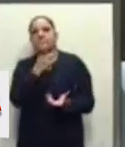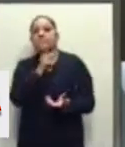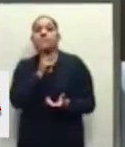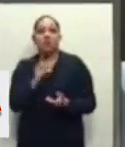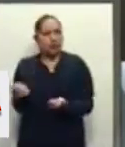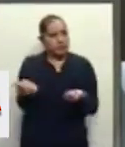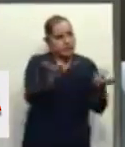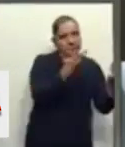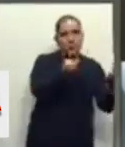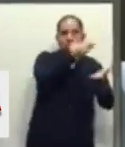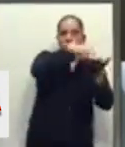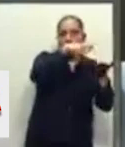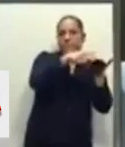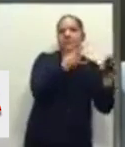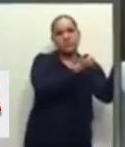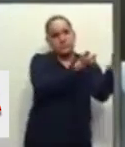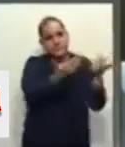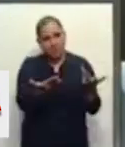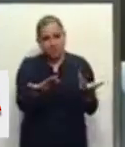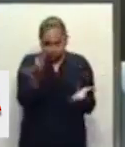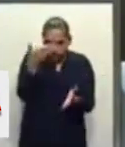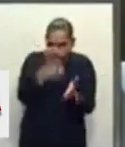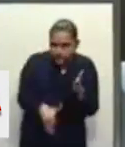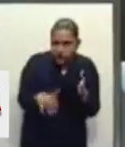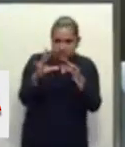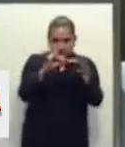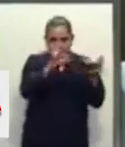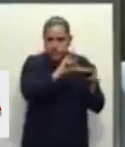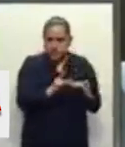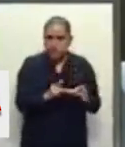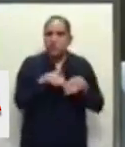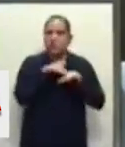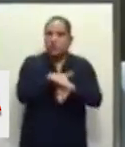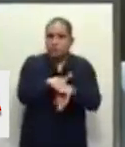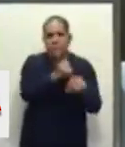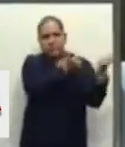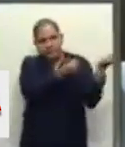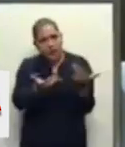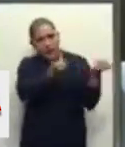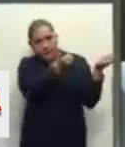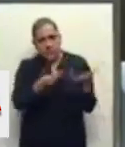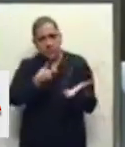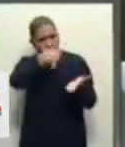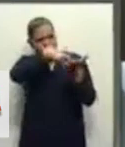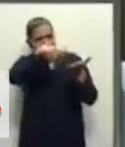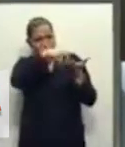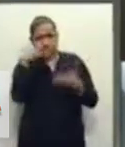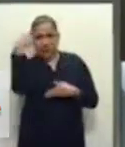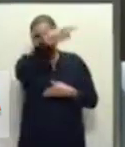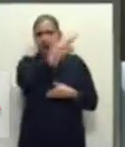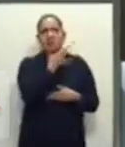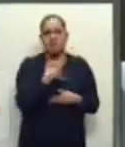de disminuir el porcentaje de importación de gasolina. Por ello, compañeros,